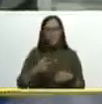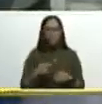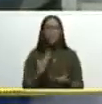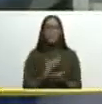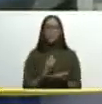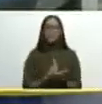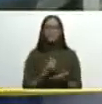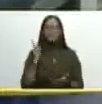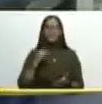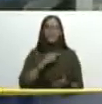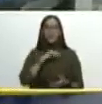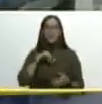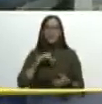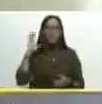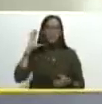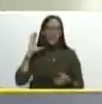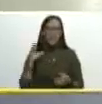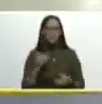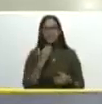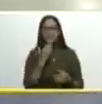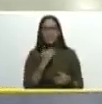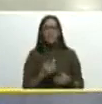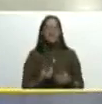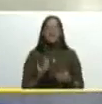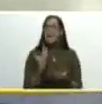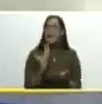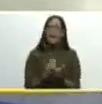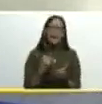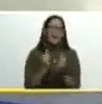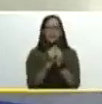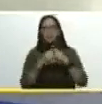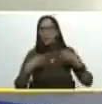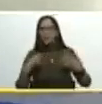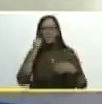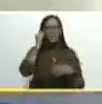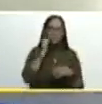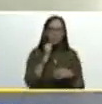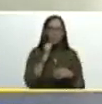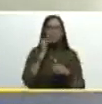pero también a nuestros estados vecinos, al estado de Anzoátegui, al estado de Sucre, al estado del Tamacuro,